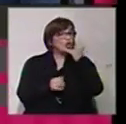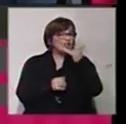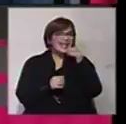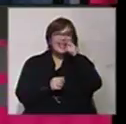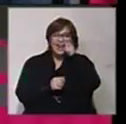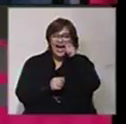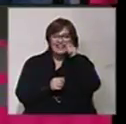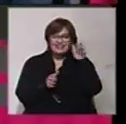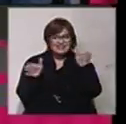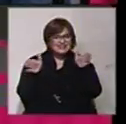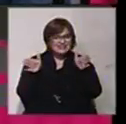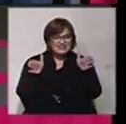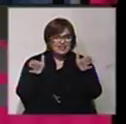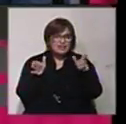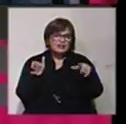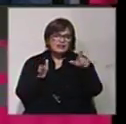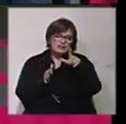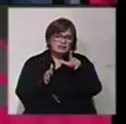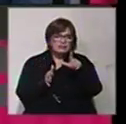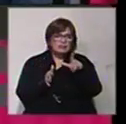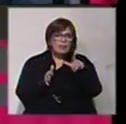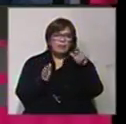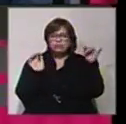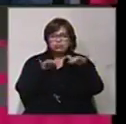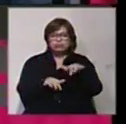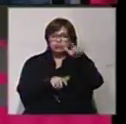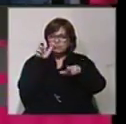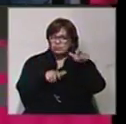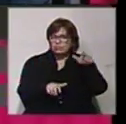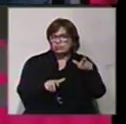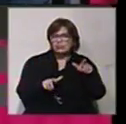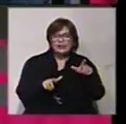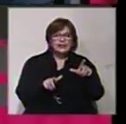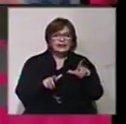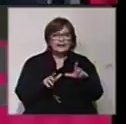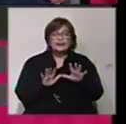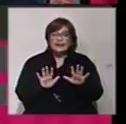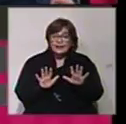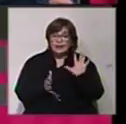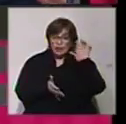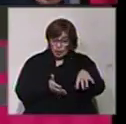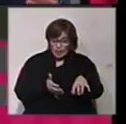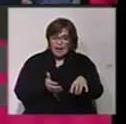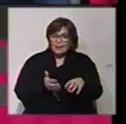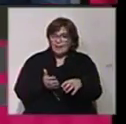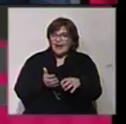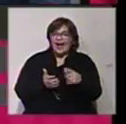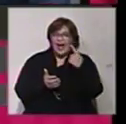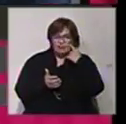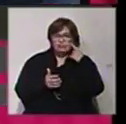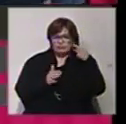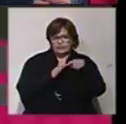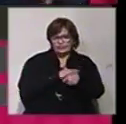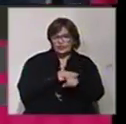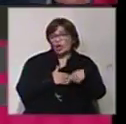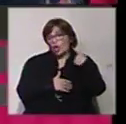manejan de promedio de público, pero es hay lugares para iniciados ya en el mundo del cómic y para